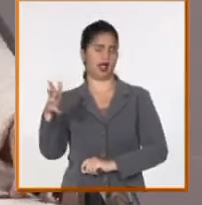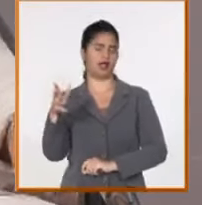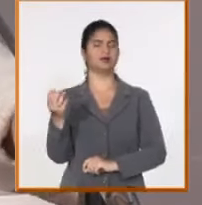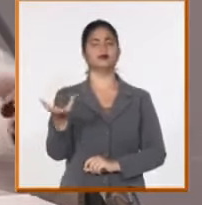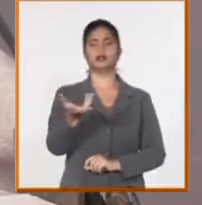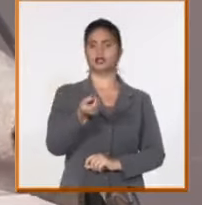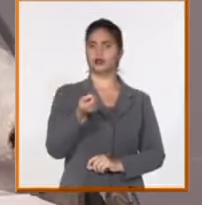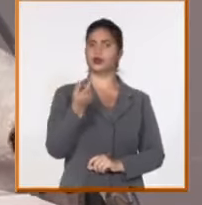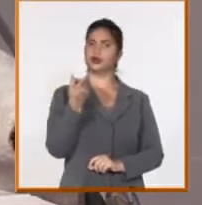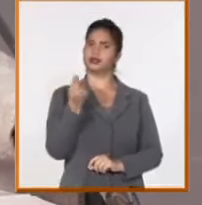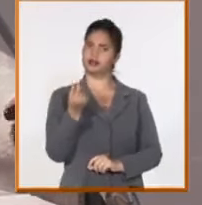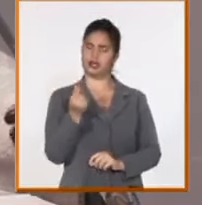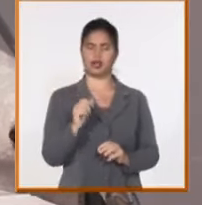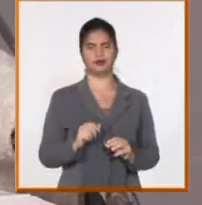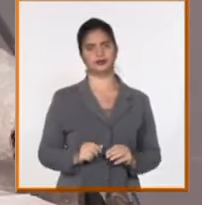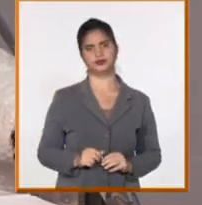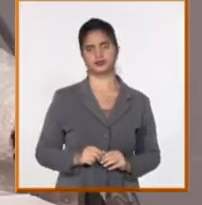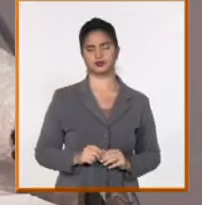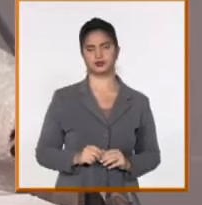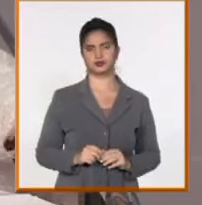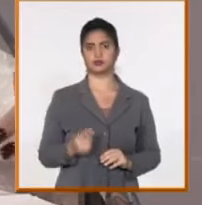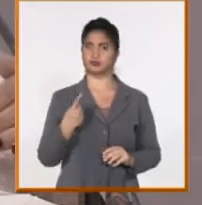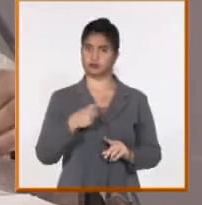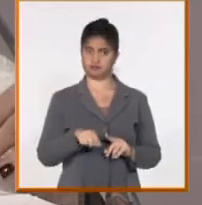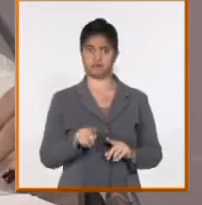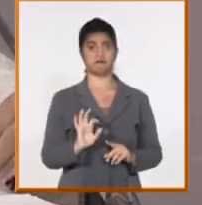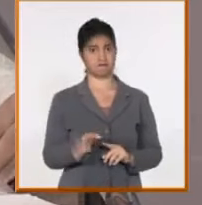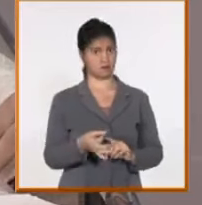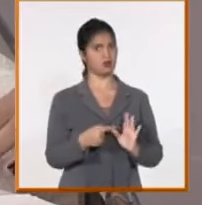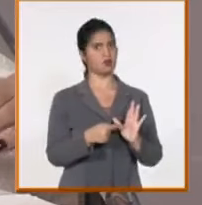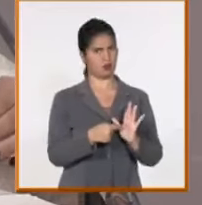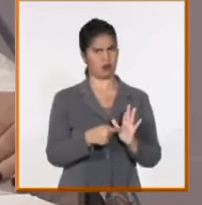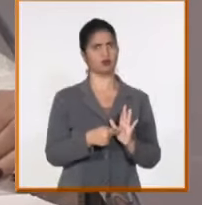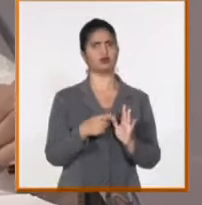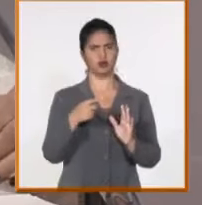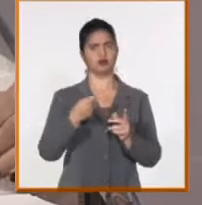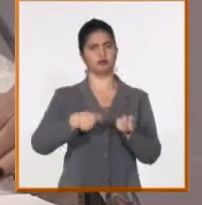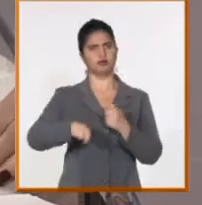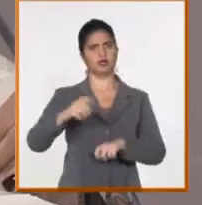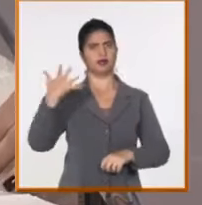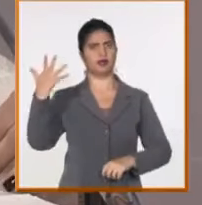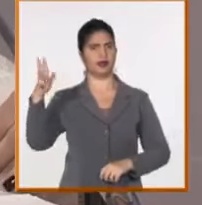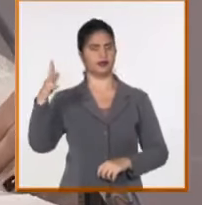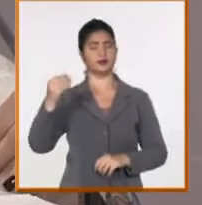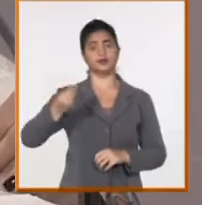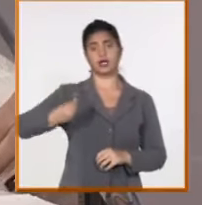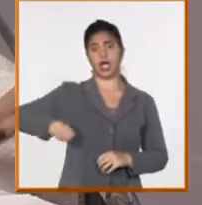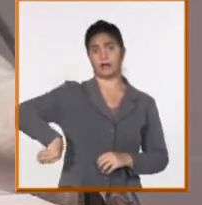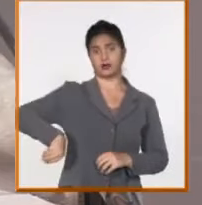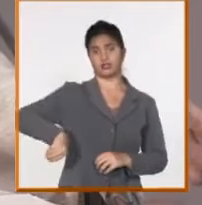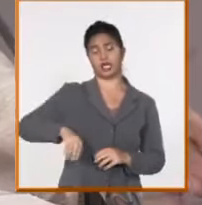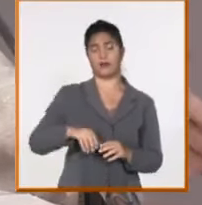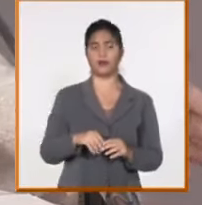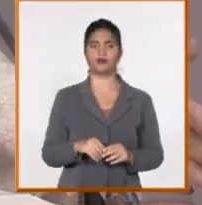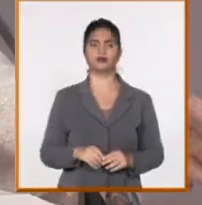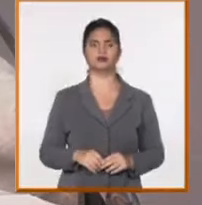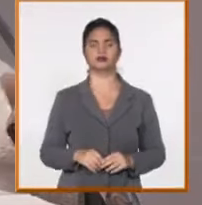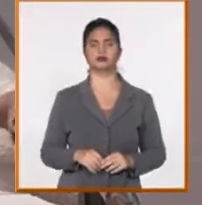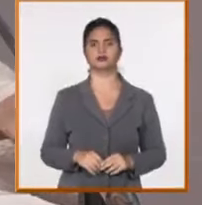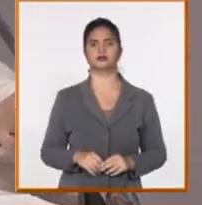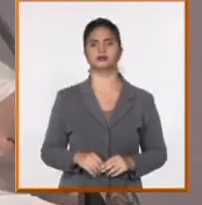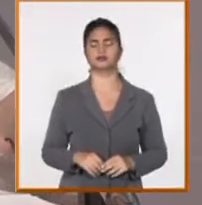tema de exportaciones aprovechamos y utilizamos las ventajas que ofrece la ladi que